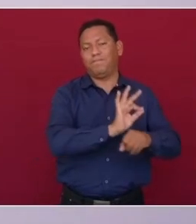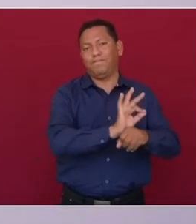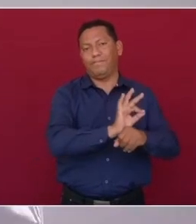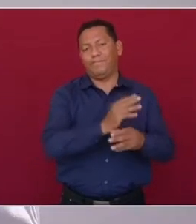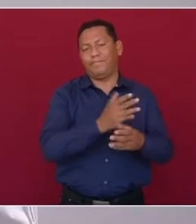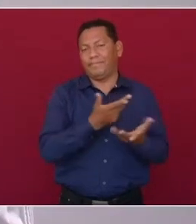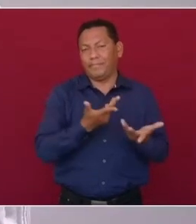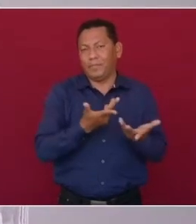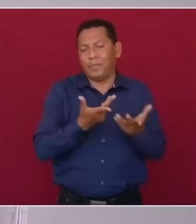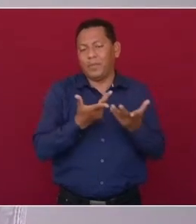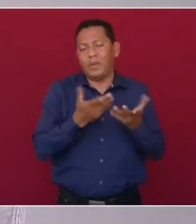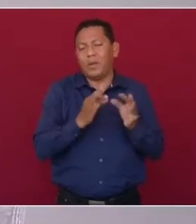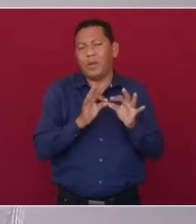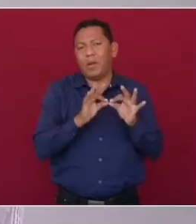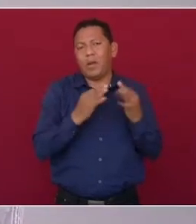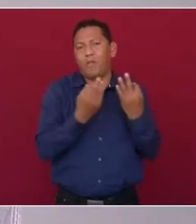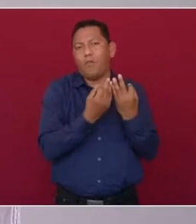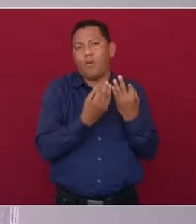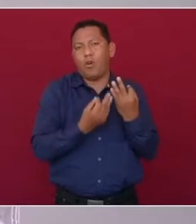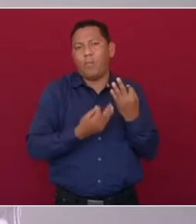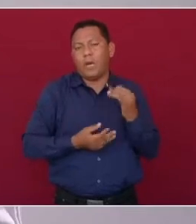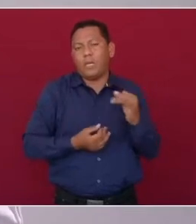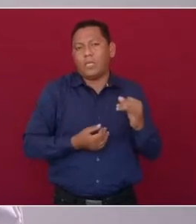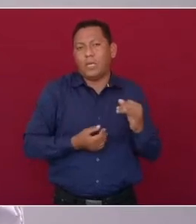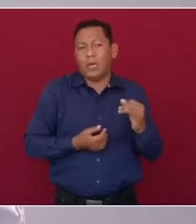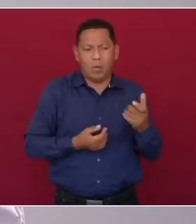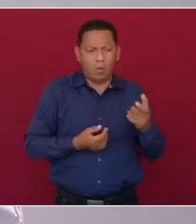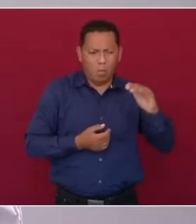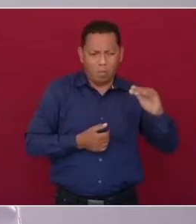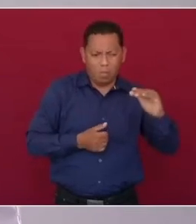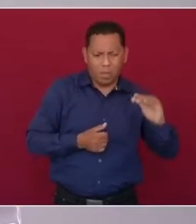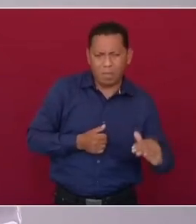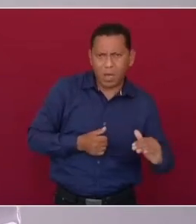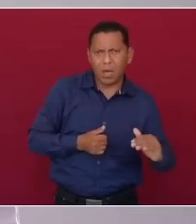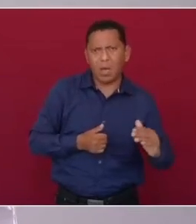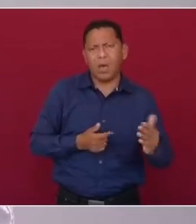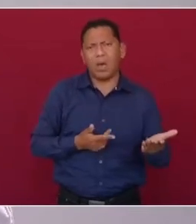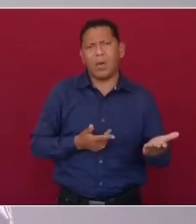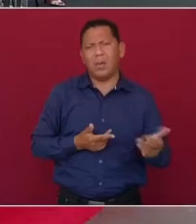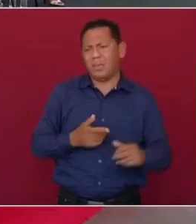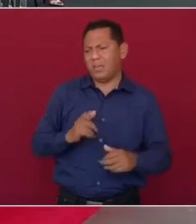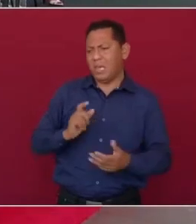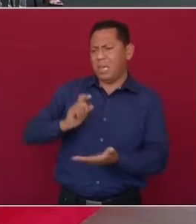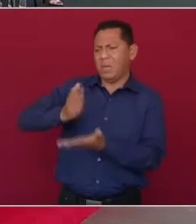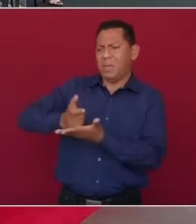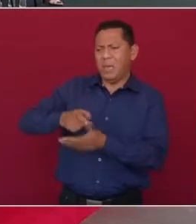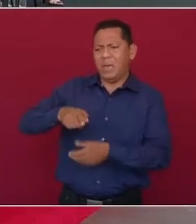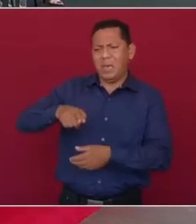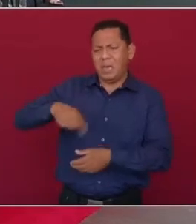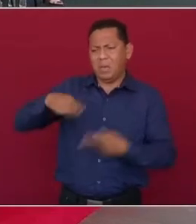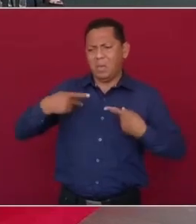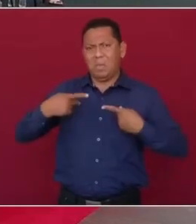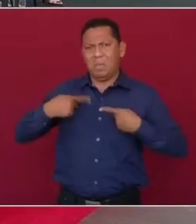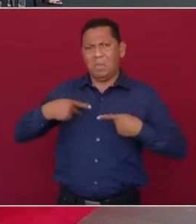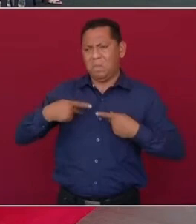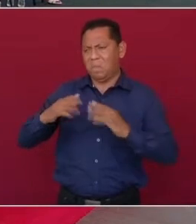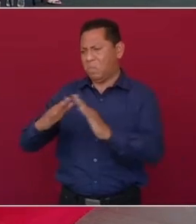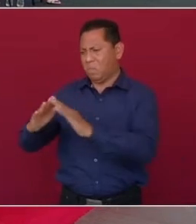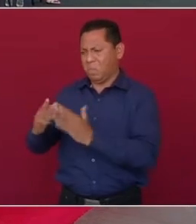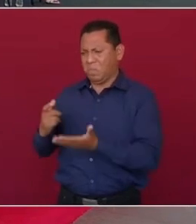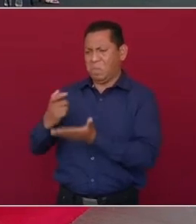en la forma de tarifas más bajas que las pagadas por los consumidores